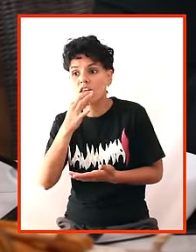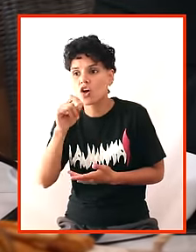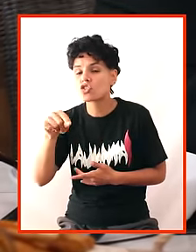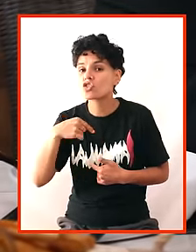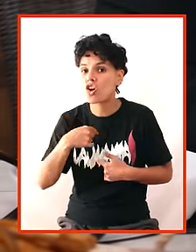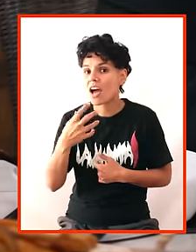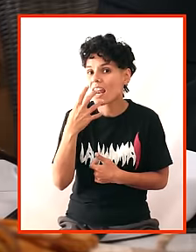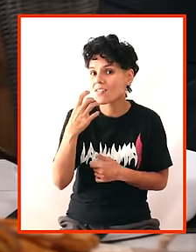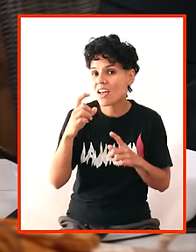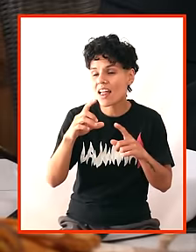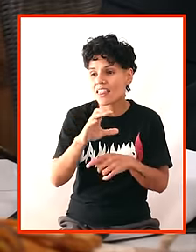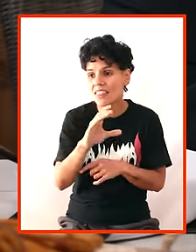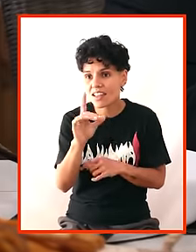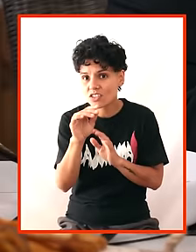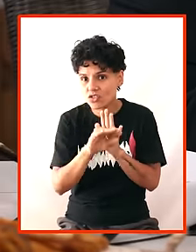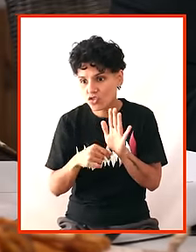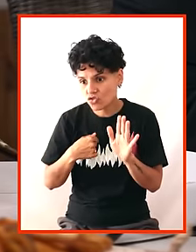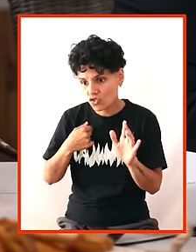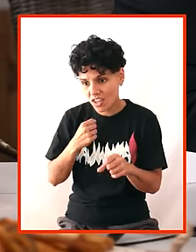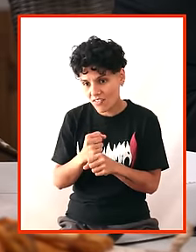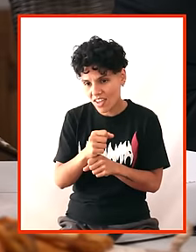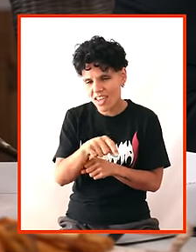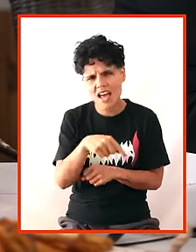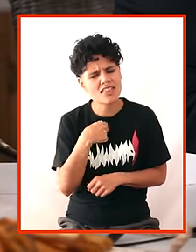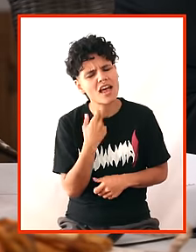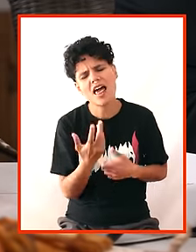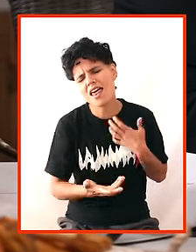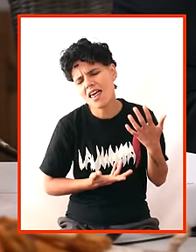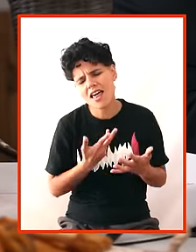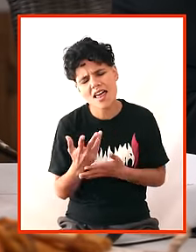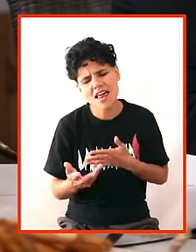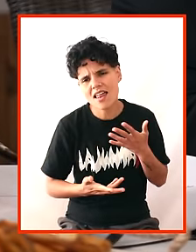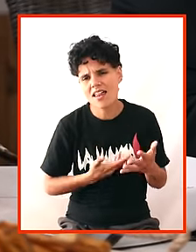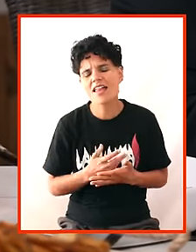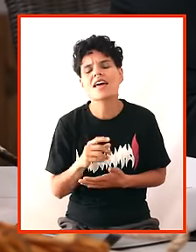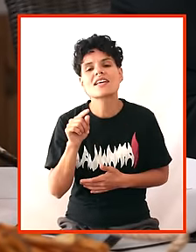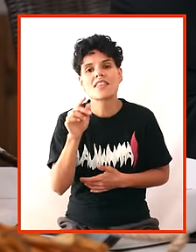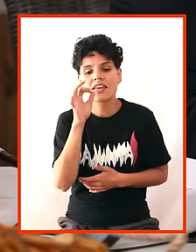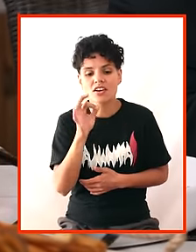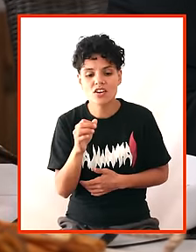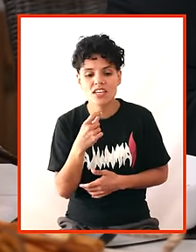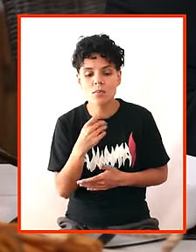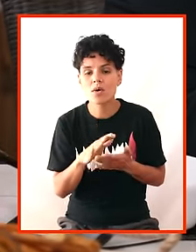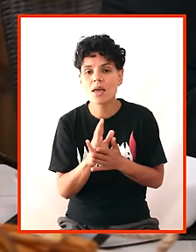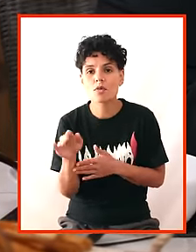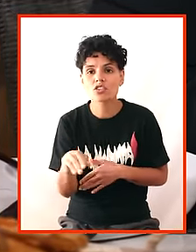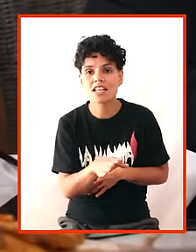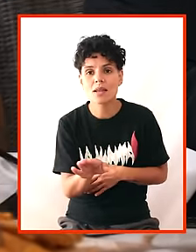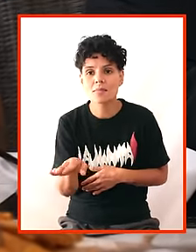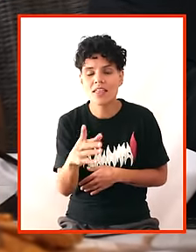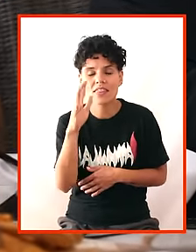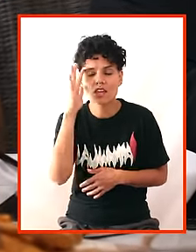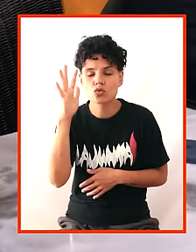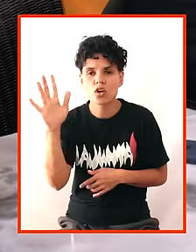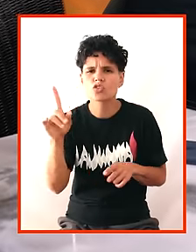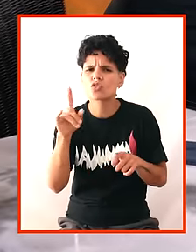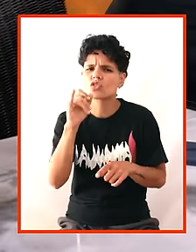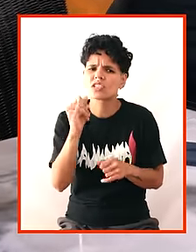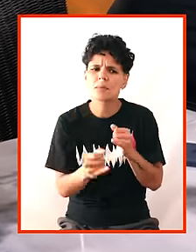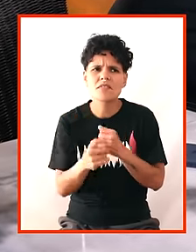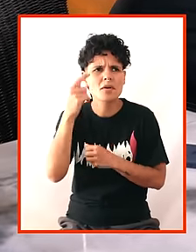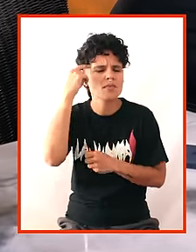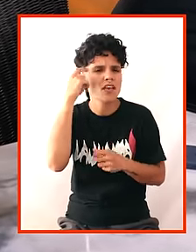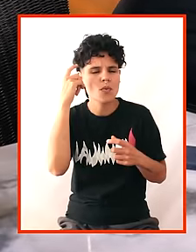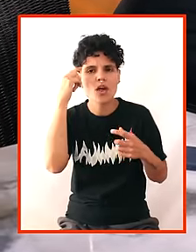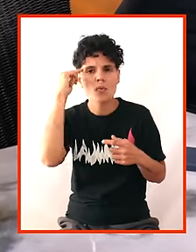grabé este disco, no sé. Le dijo, uy, dice puta que se puso a hablar tiro. Y, por ejemplo, le contaba que ese Sueño con Serpiente siempre para él había sido una canción psicodélica, pero que él,